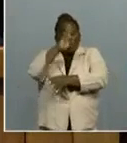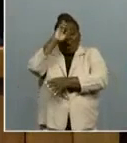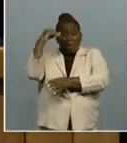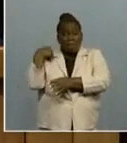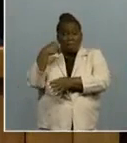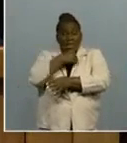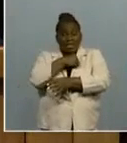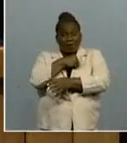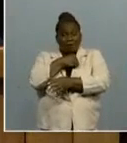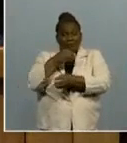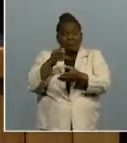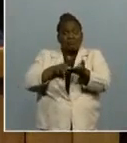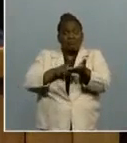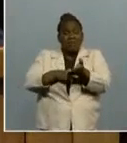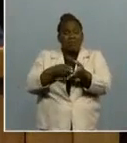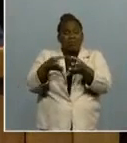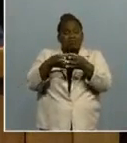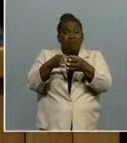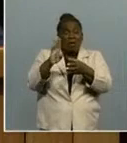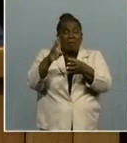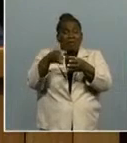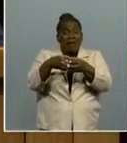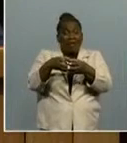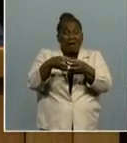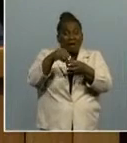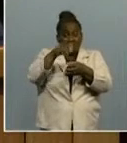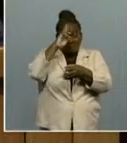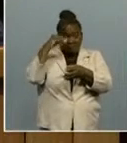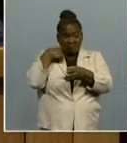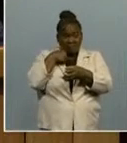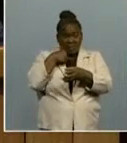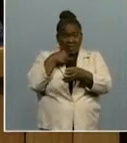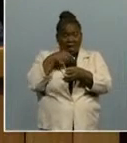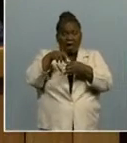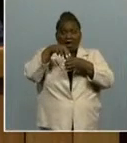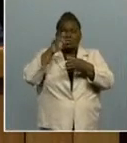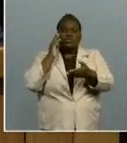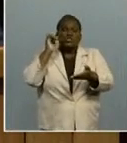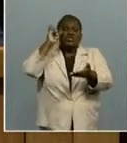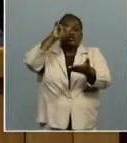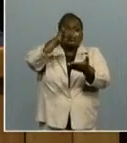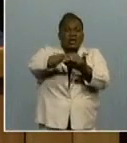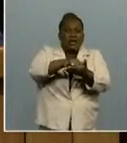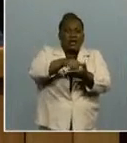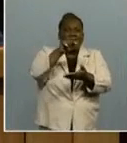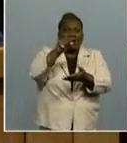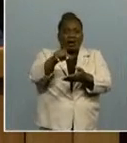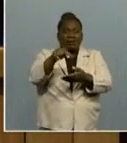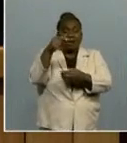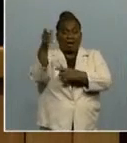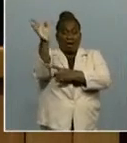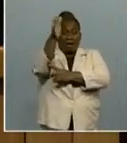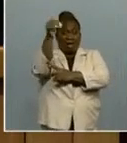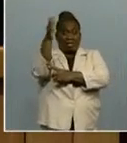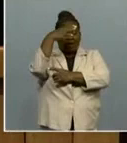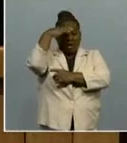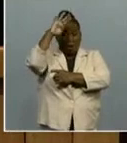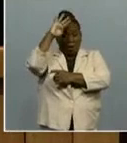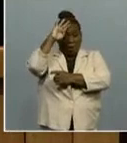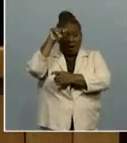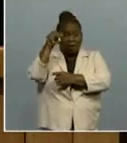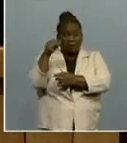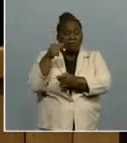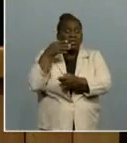de una unidad entre sí descienden por las escalerillas de un avión llevando al frente de la bandera de la estrella solitaria y se disponen a